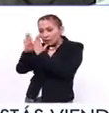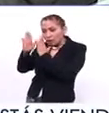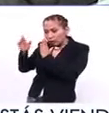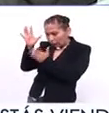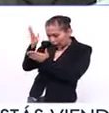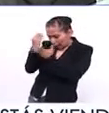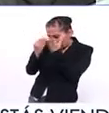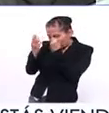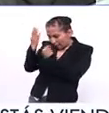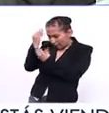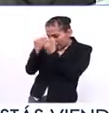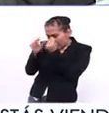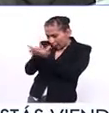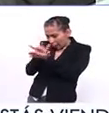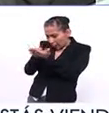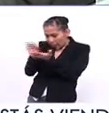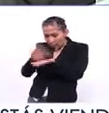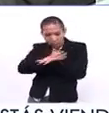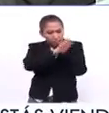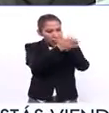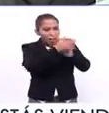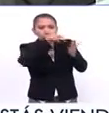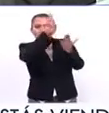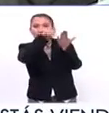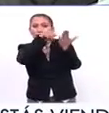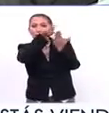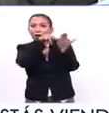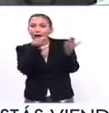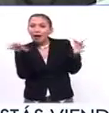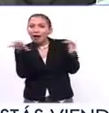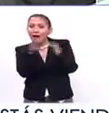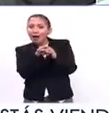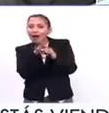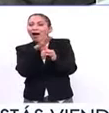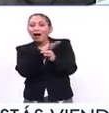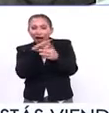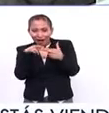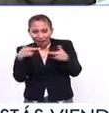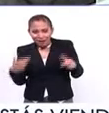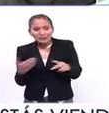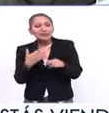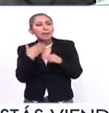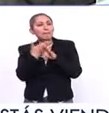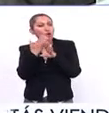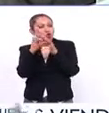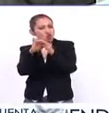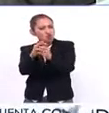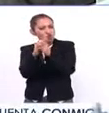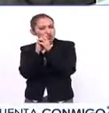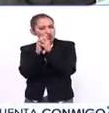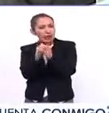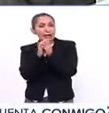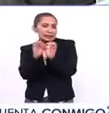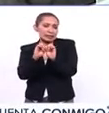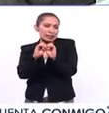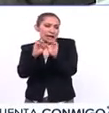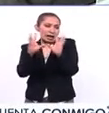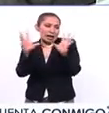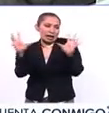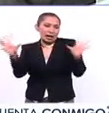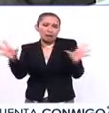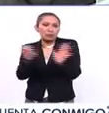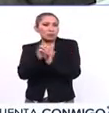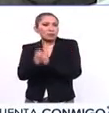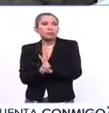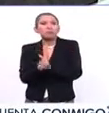biblioteca y lo que lee se ve reflejado en su trabajo. Entonces sí hay una relación muy estrecha, además de obvios,